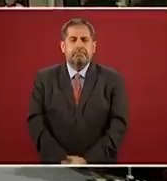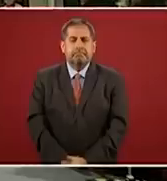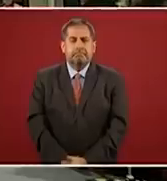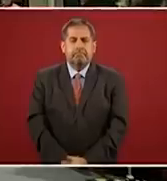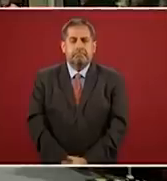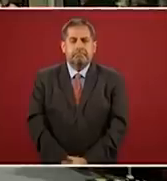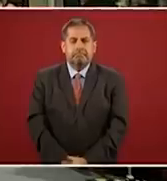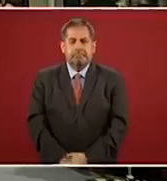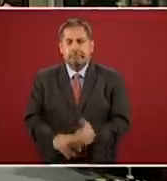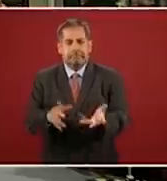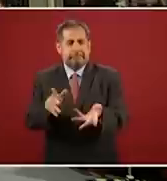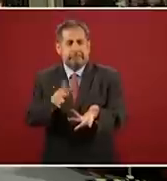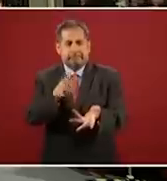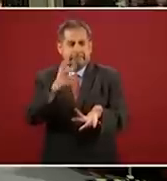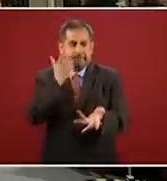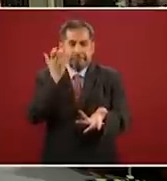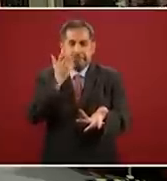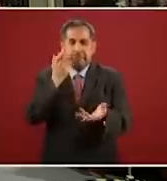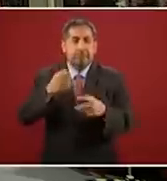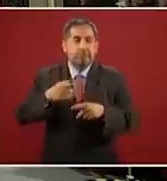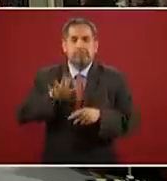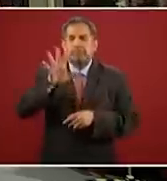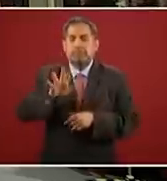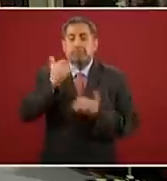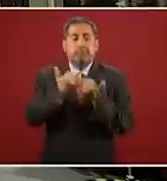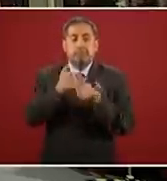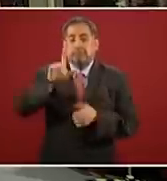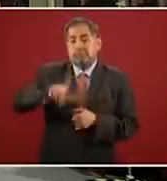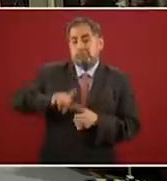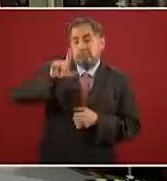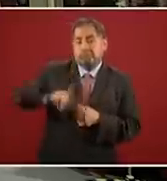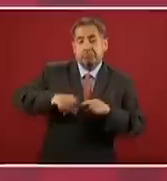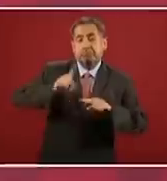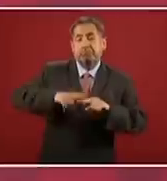Ya ustedes quieren, ¿quién es quién? ¿Un quién es quién?